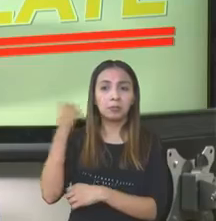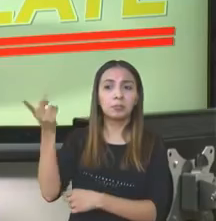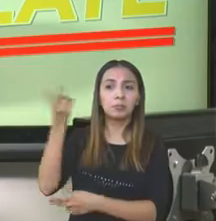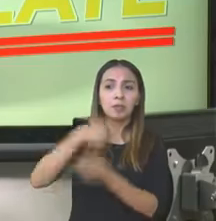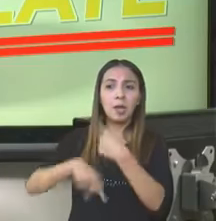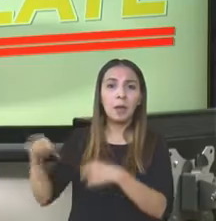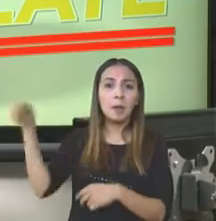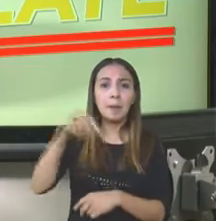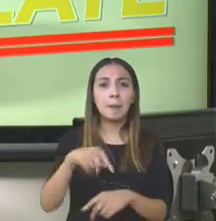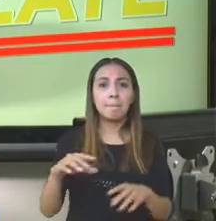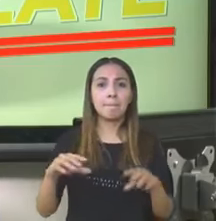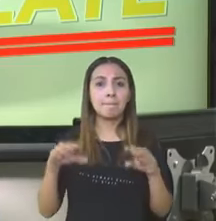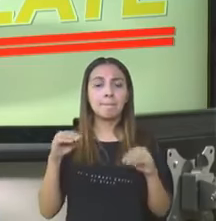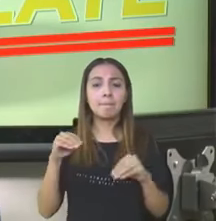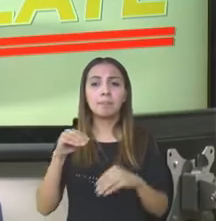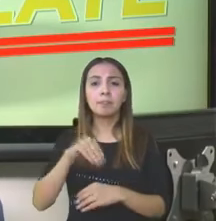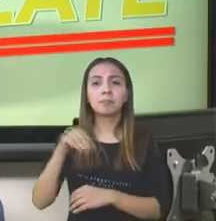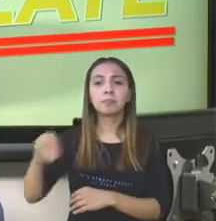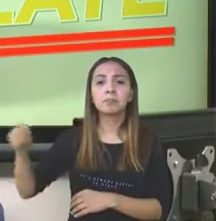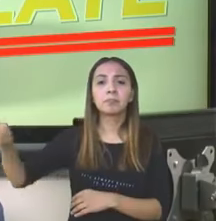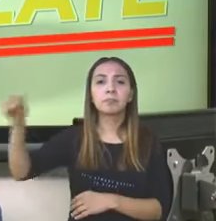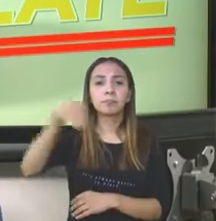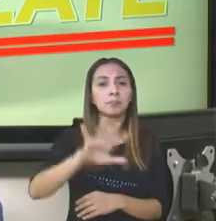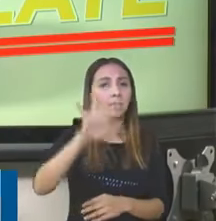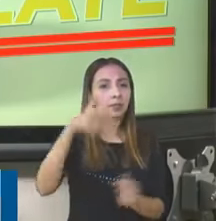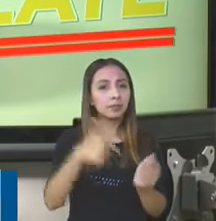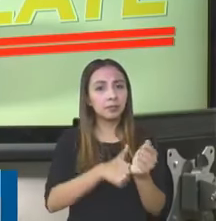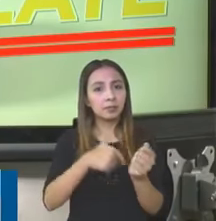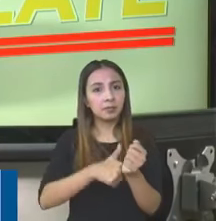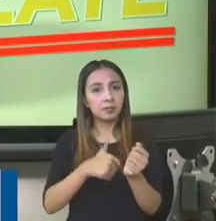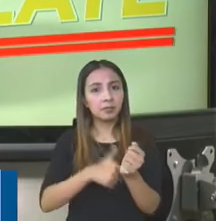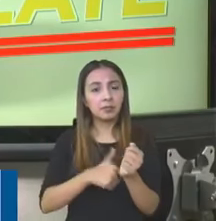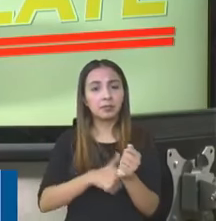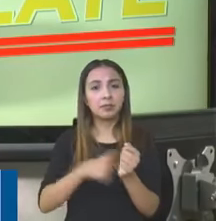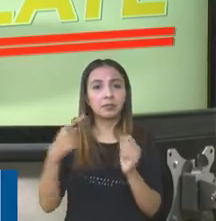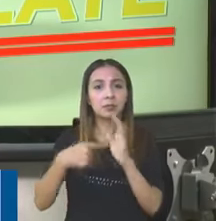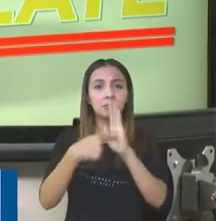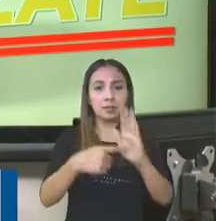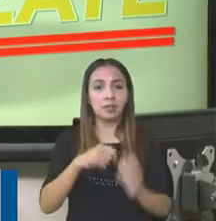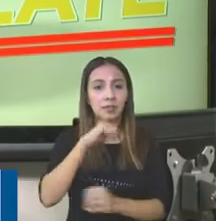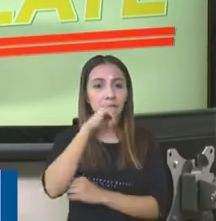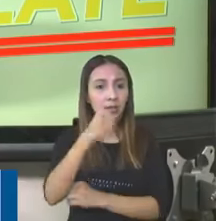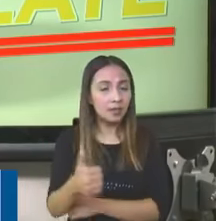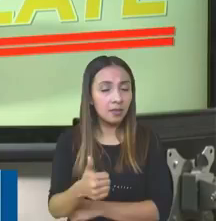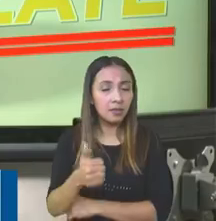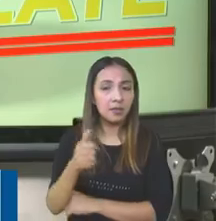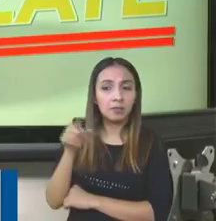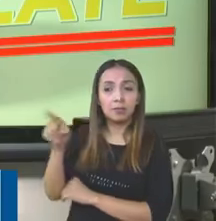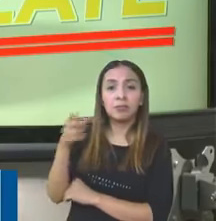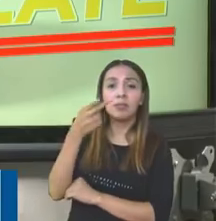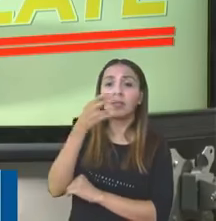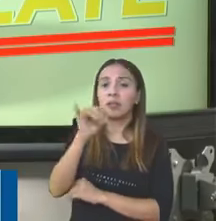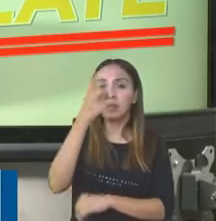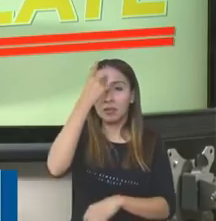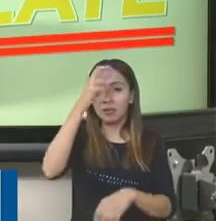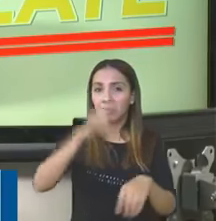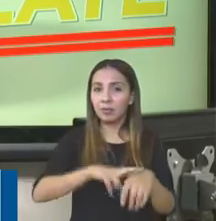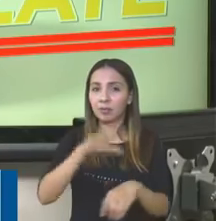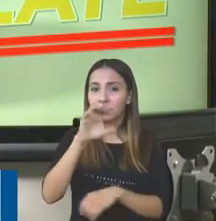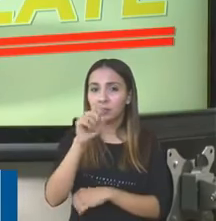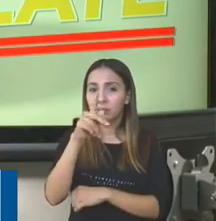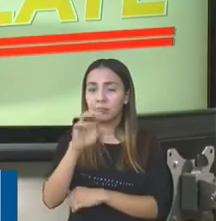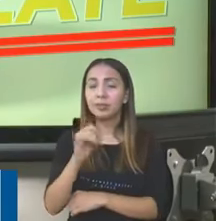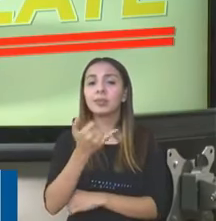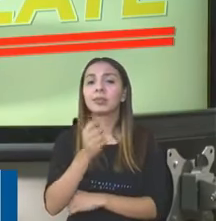agenda, pues parece que hace su recorrido a escondidas y no está dando la cara ni él, ni el director de Césped actual, ni tampoco